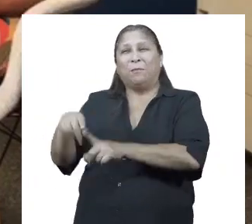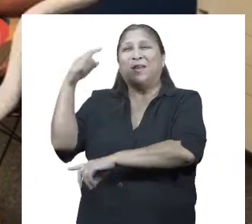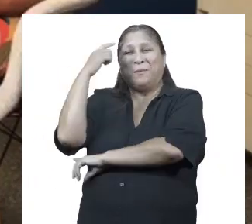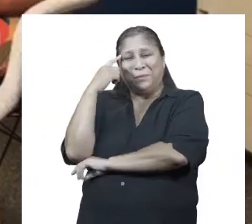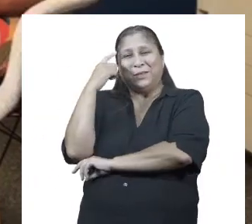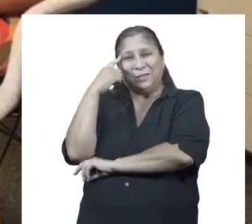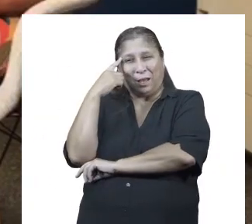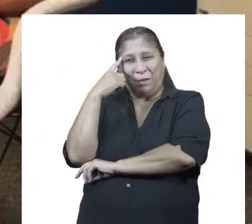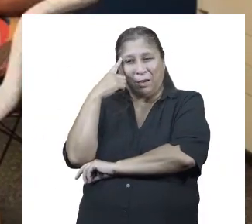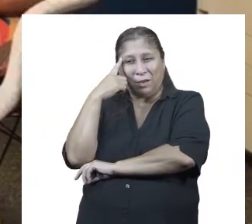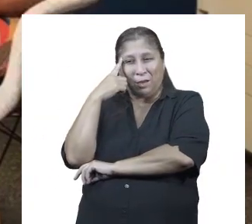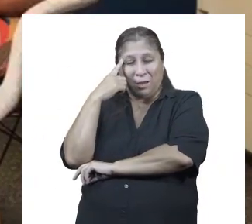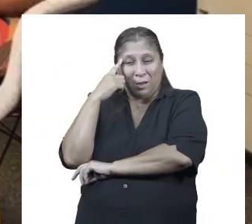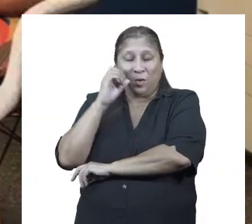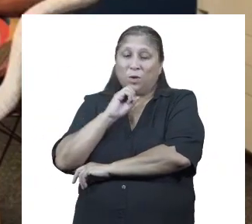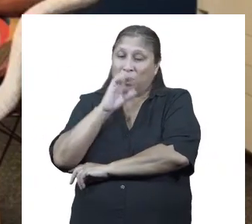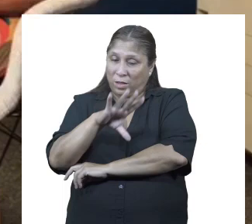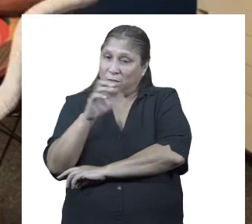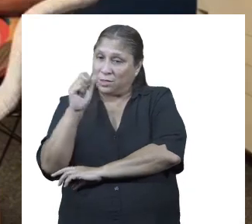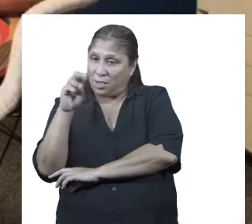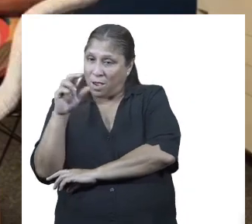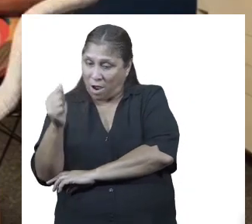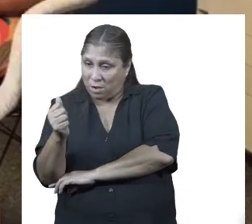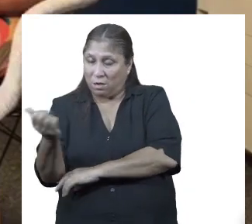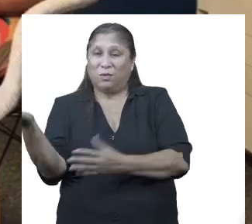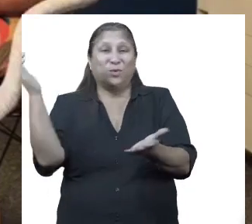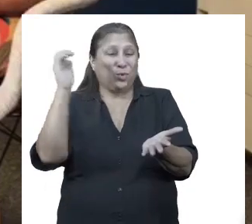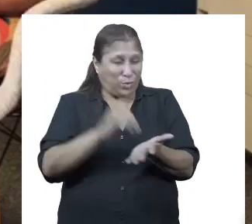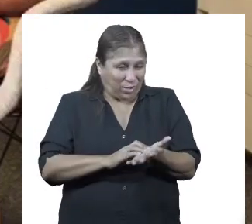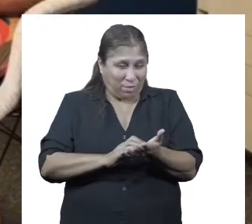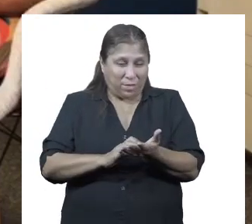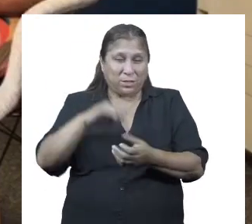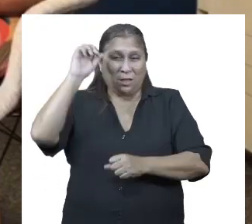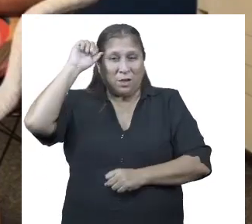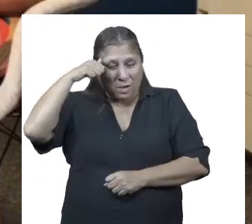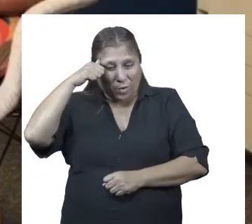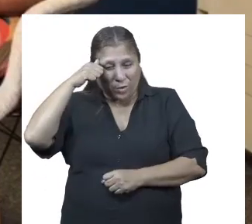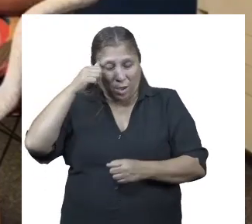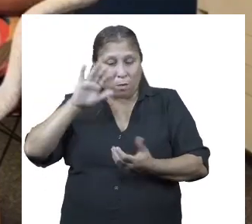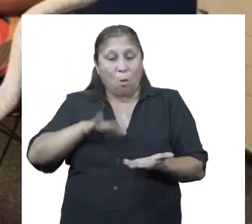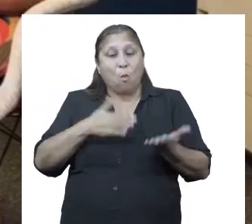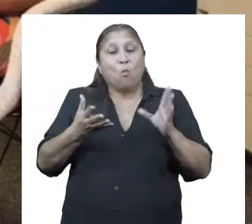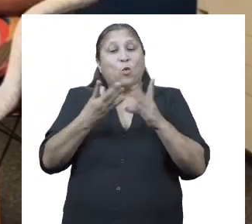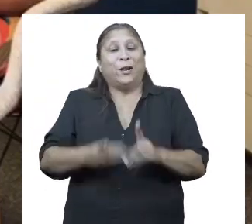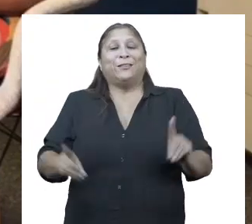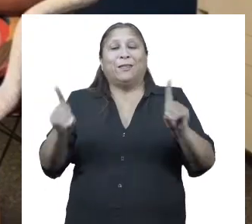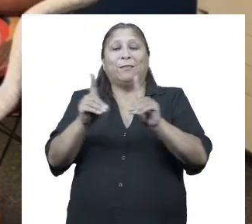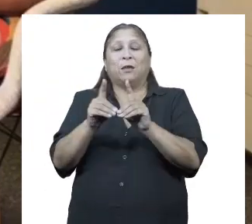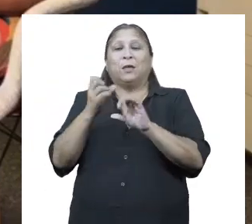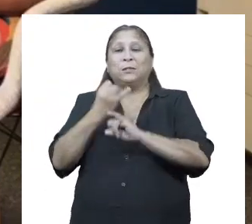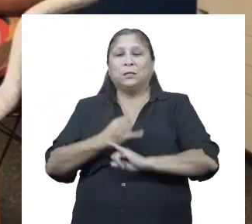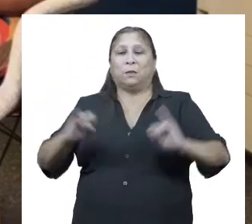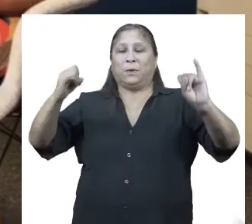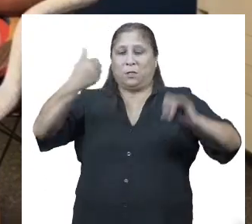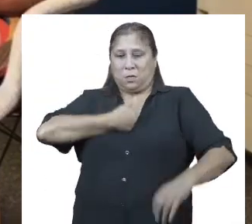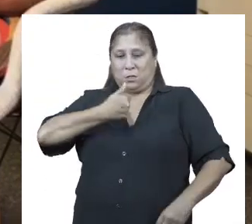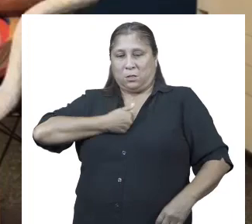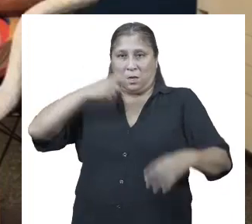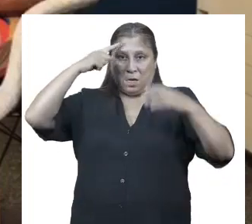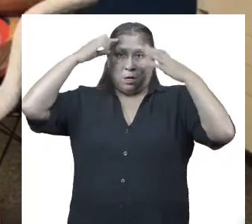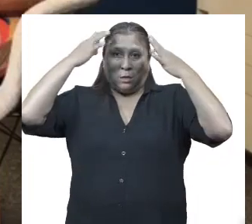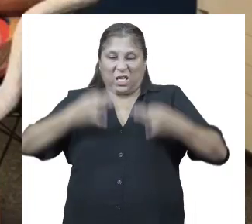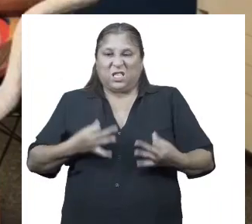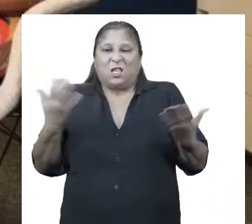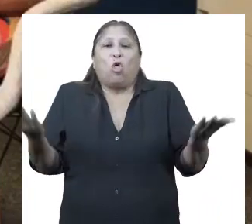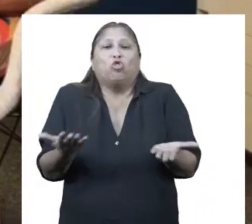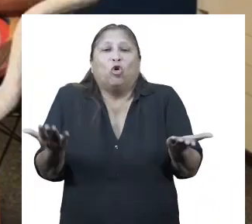que ella lo que dice es, y esto nuevamente hay que recordarlo, la muerte digna es la autonomía, la decisión de la persona de